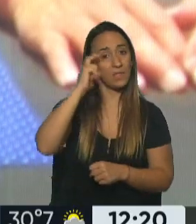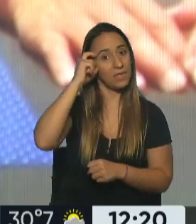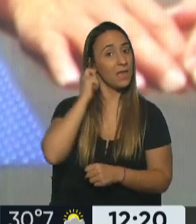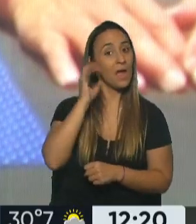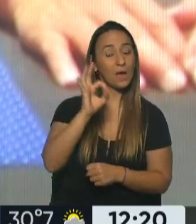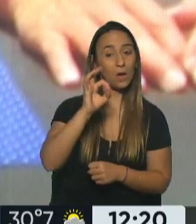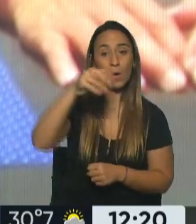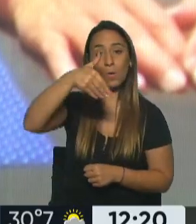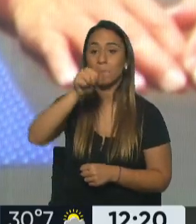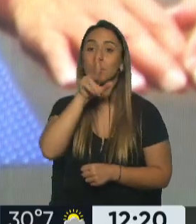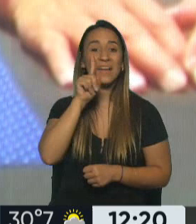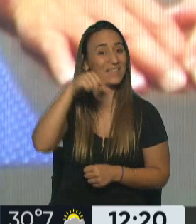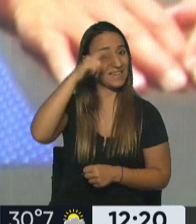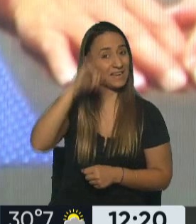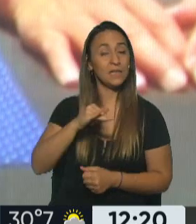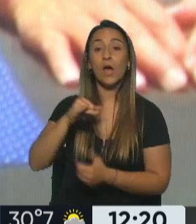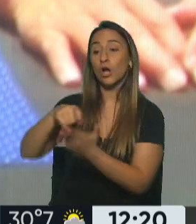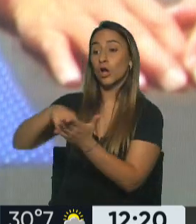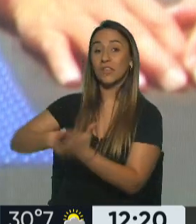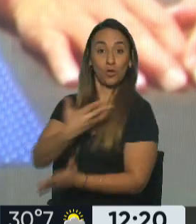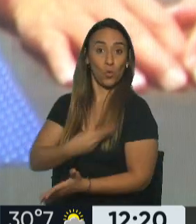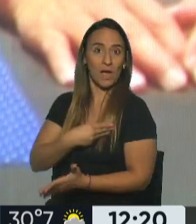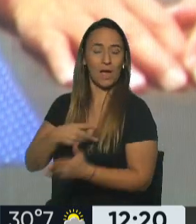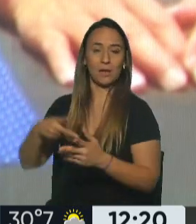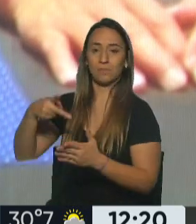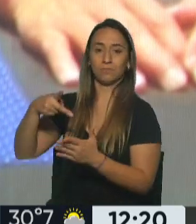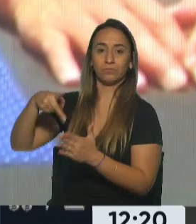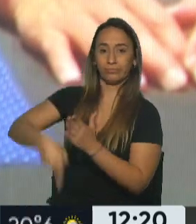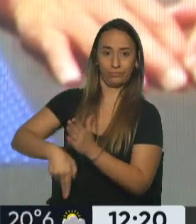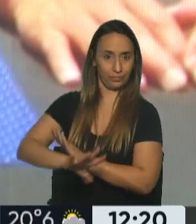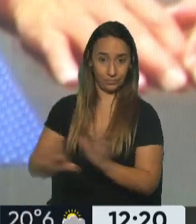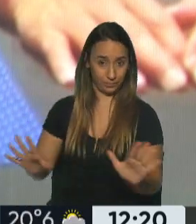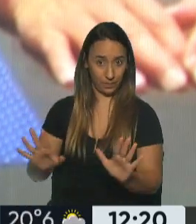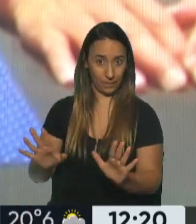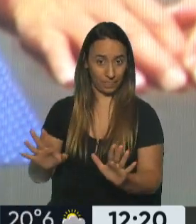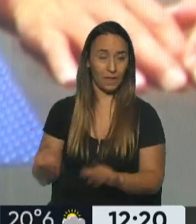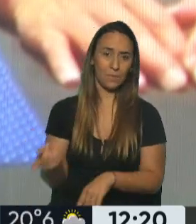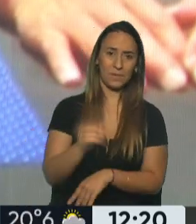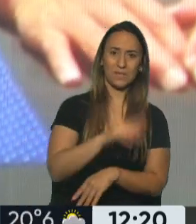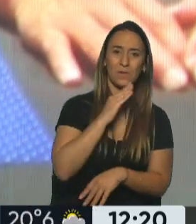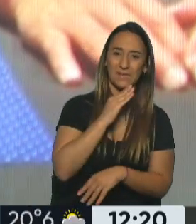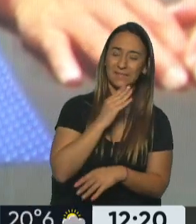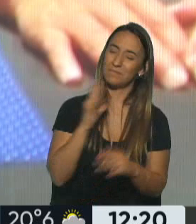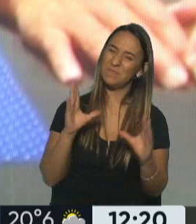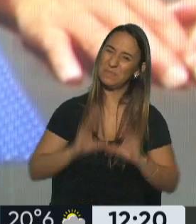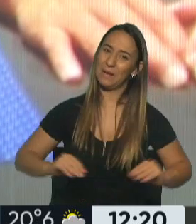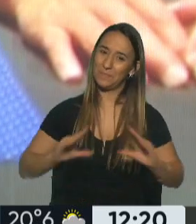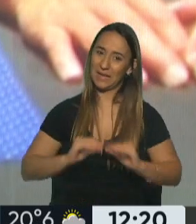de huracán comienza en el día de mañana los trabajos papelazo y fue